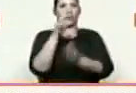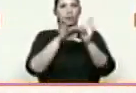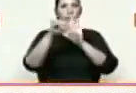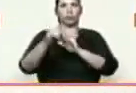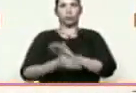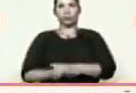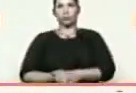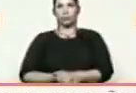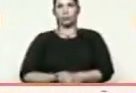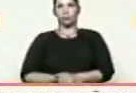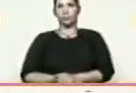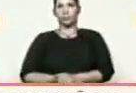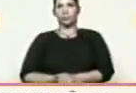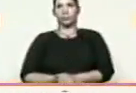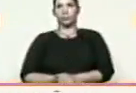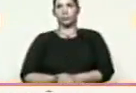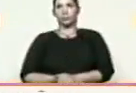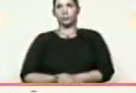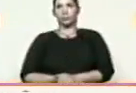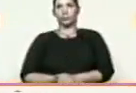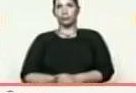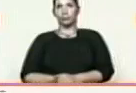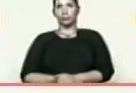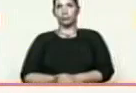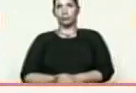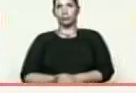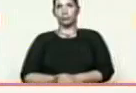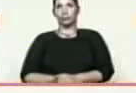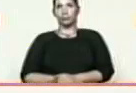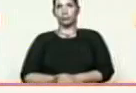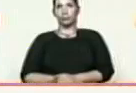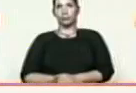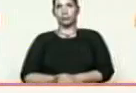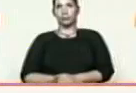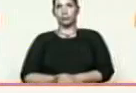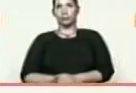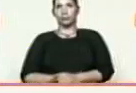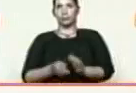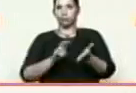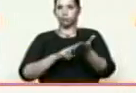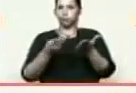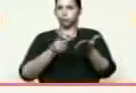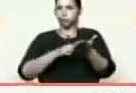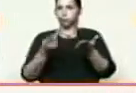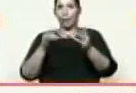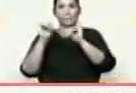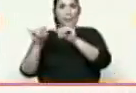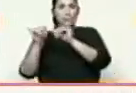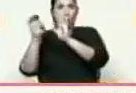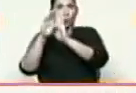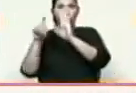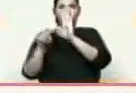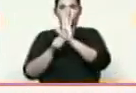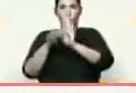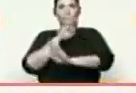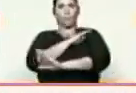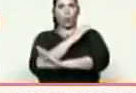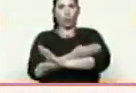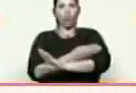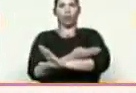Constituyente. La interpretación de la misma Constitución y el poder que le